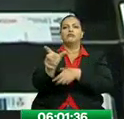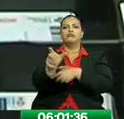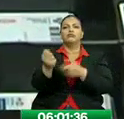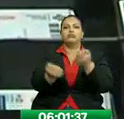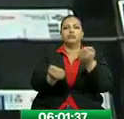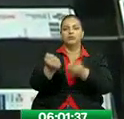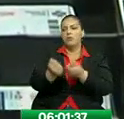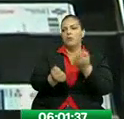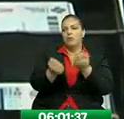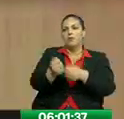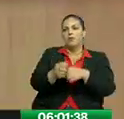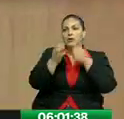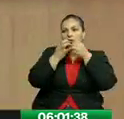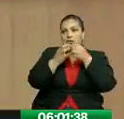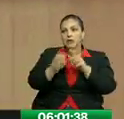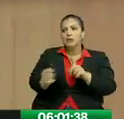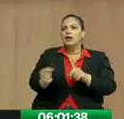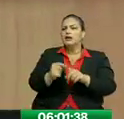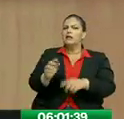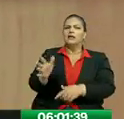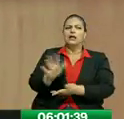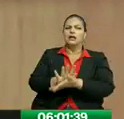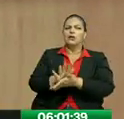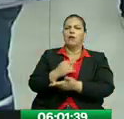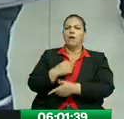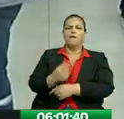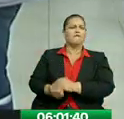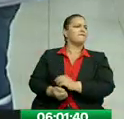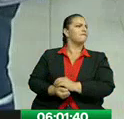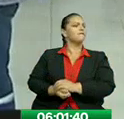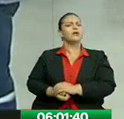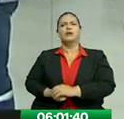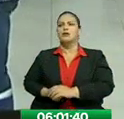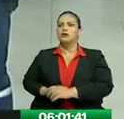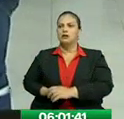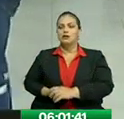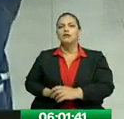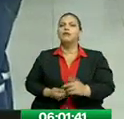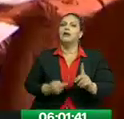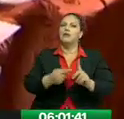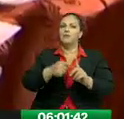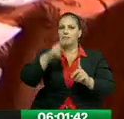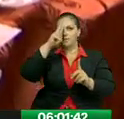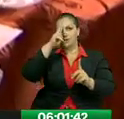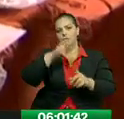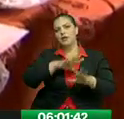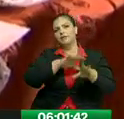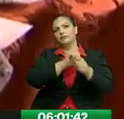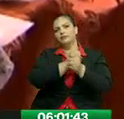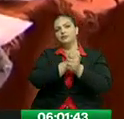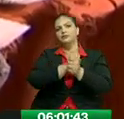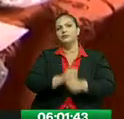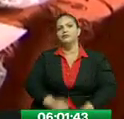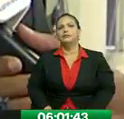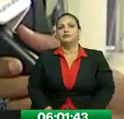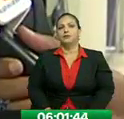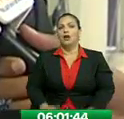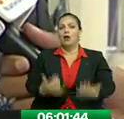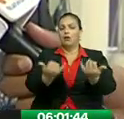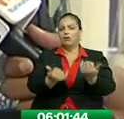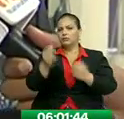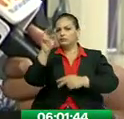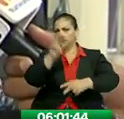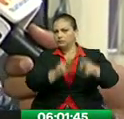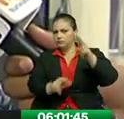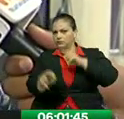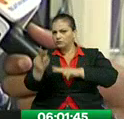al lado en donde estaba asesoría jurídica. Y según las investigaciones, habría la posibilidad que en los próximos días hayan más procesados. Hay que ser